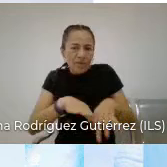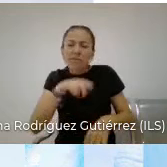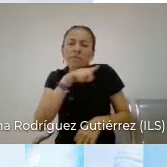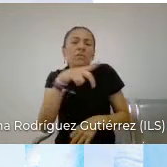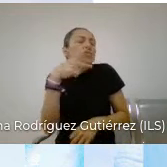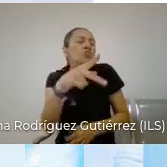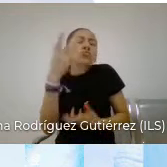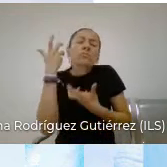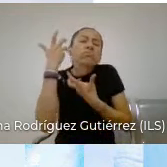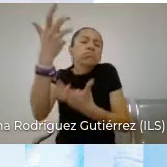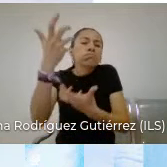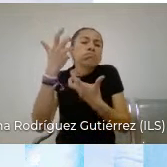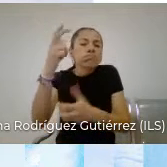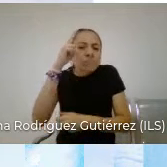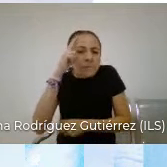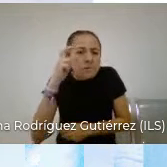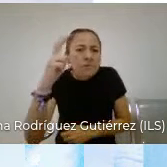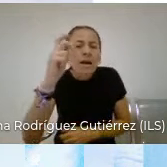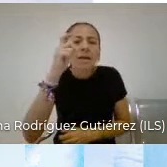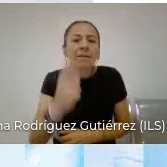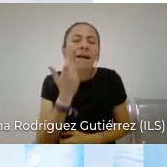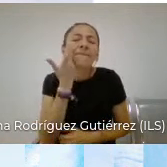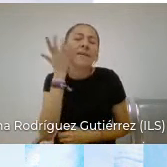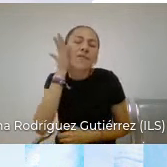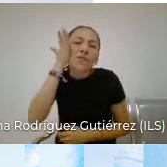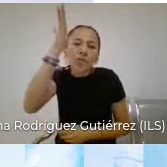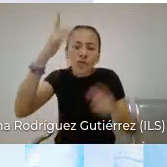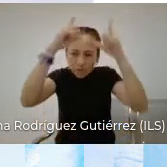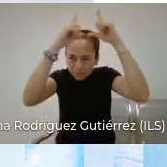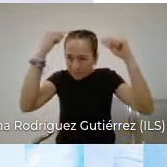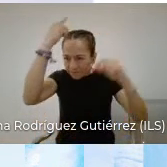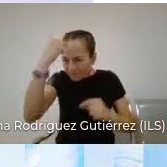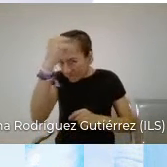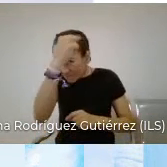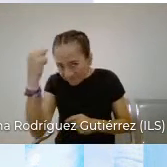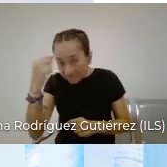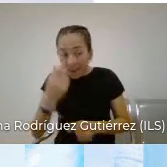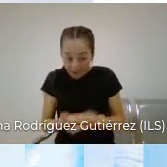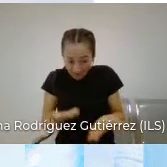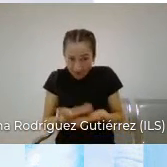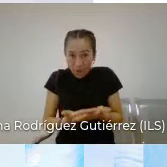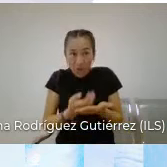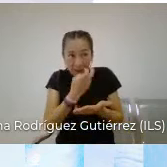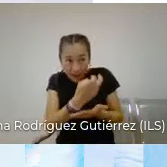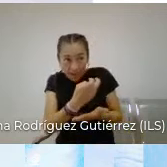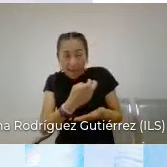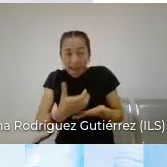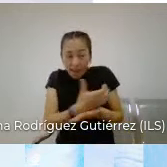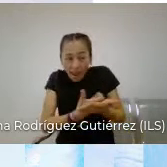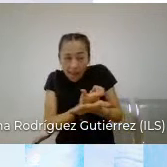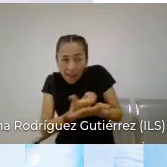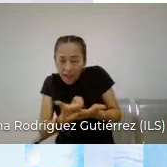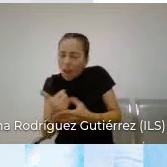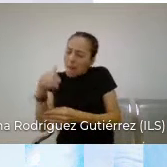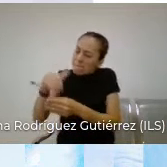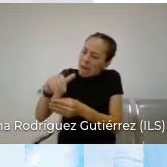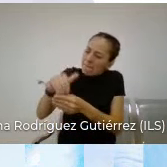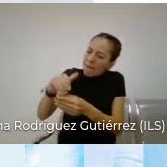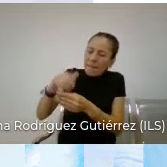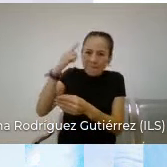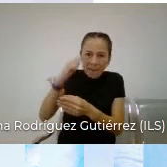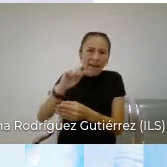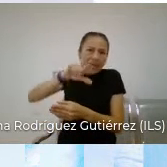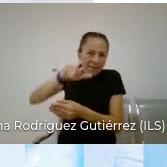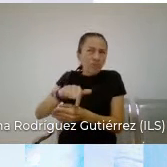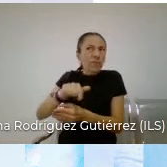momento y ya con lo que está trabajando está ahorrando para estudiar eso. Y creo que justo lo importante es